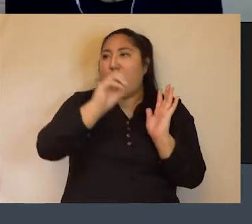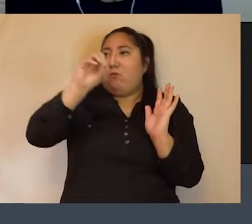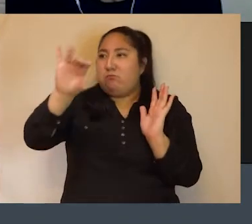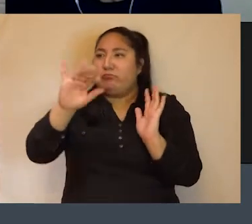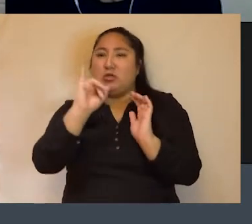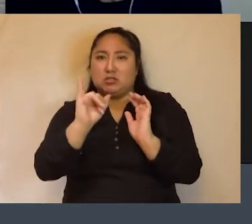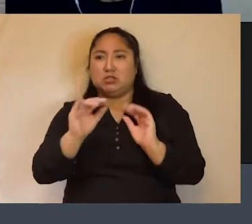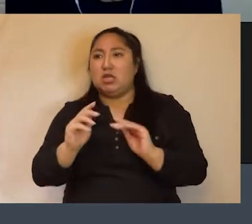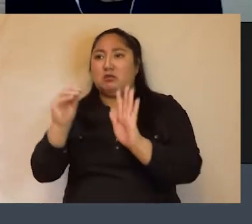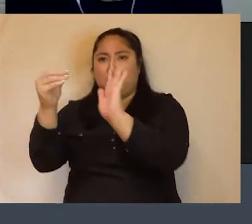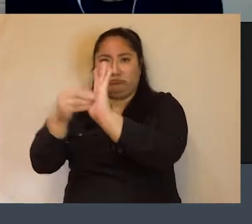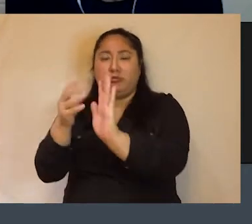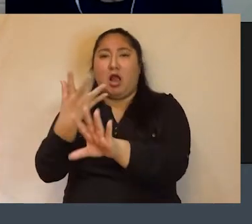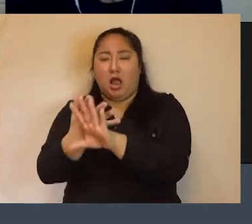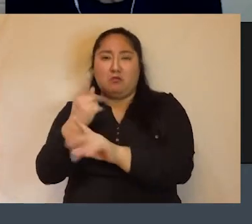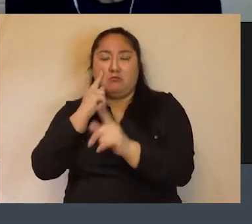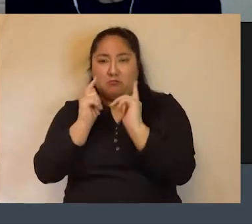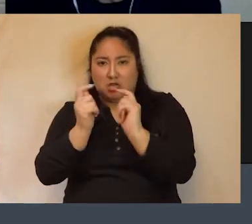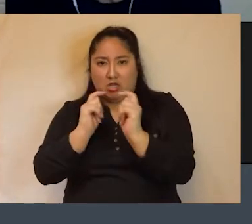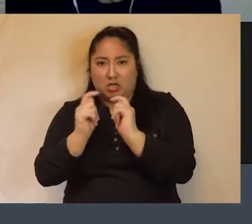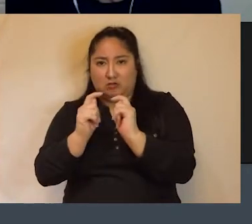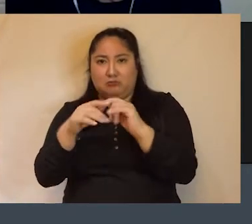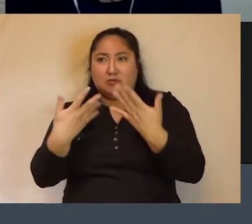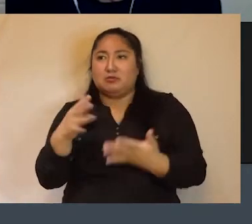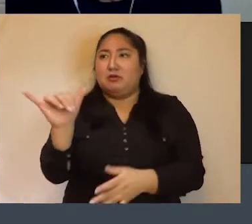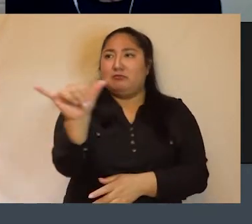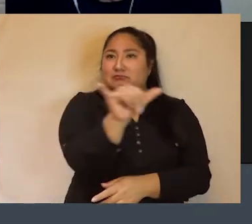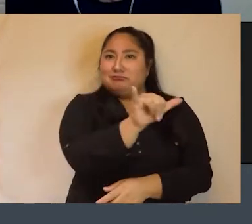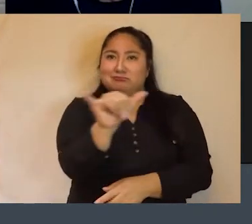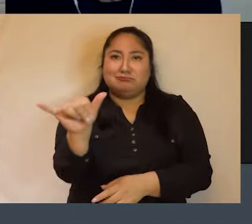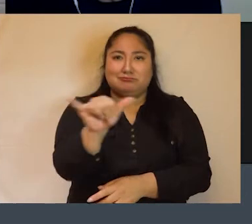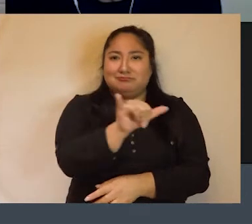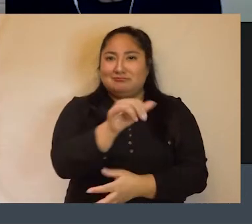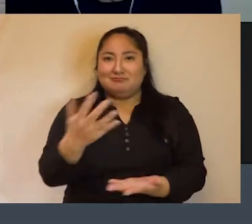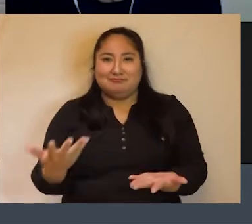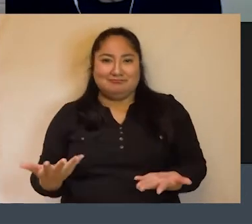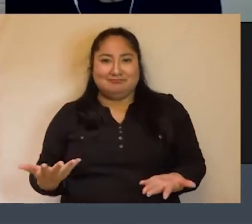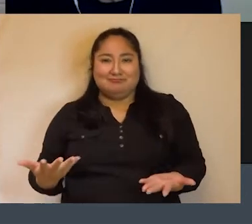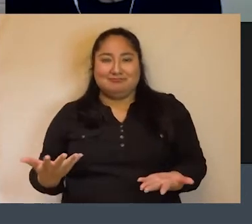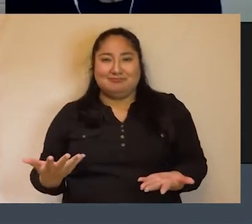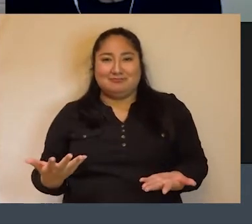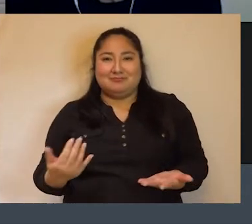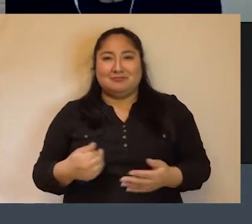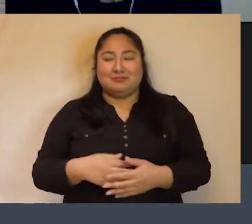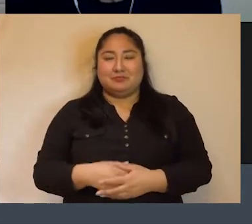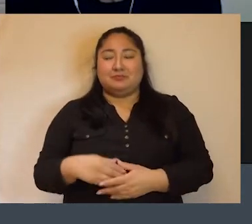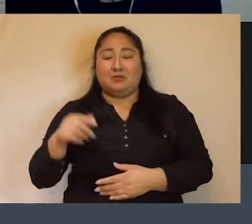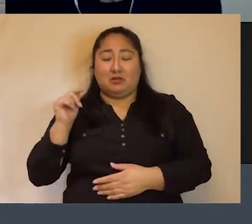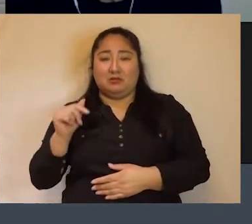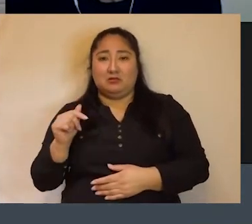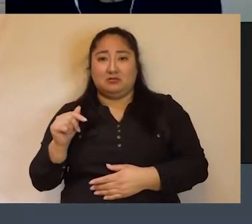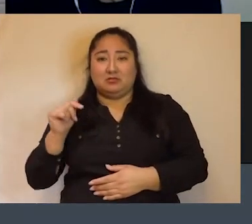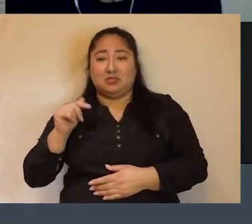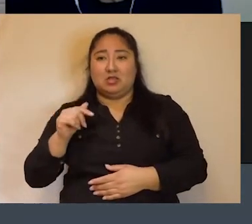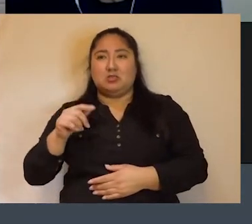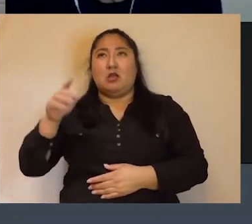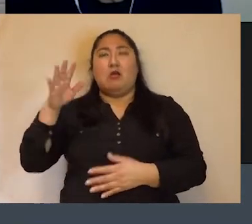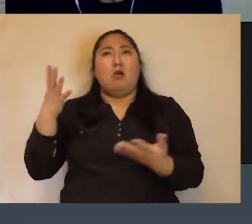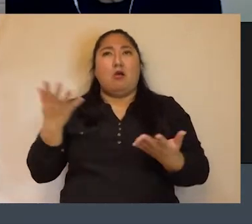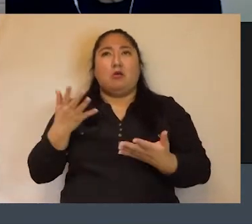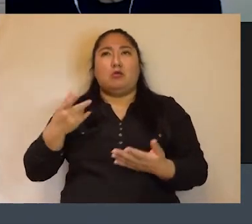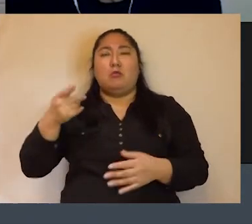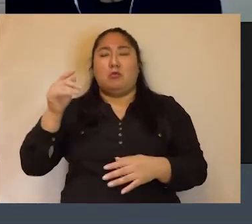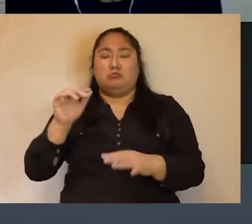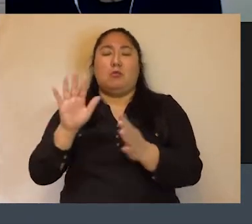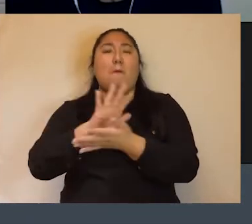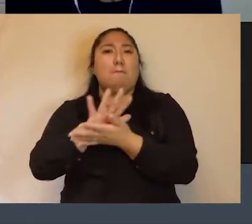una vez todo el riesgo y obviamente la pensión de renta vitalicia que voy a obtener va a estar considerando